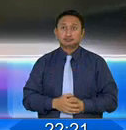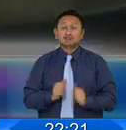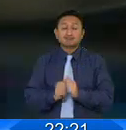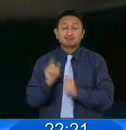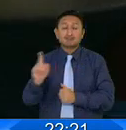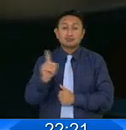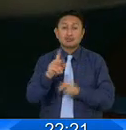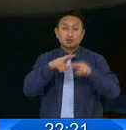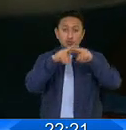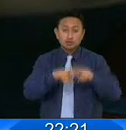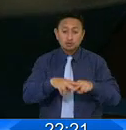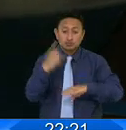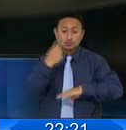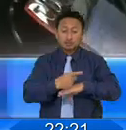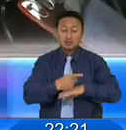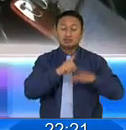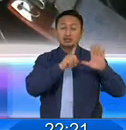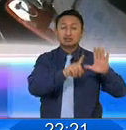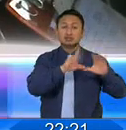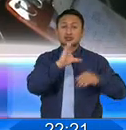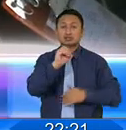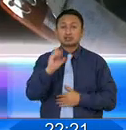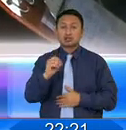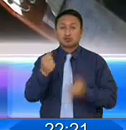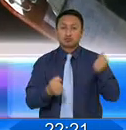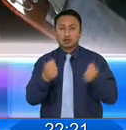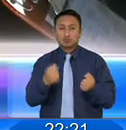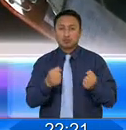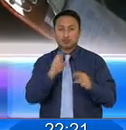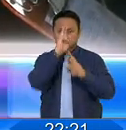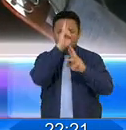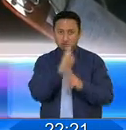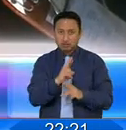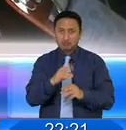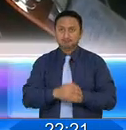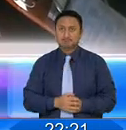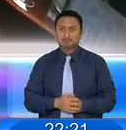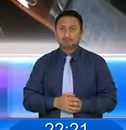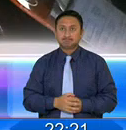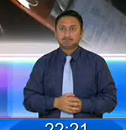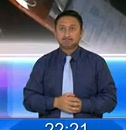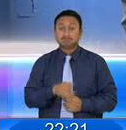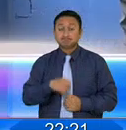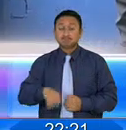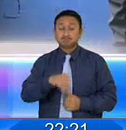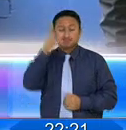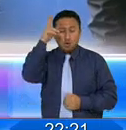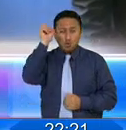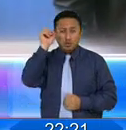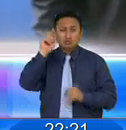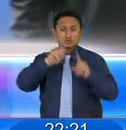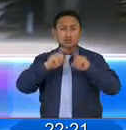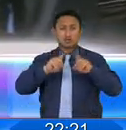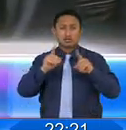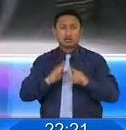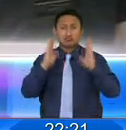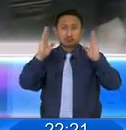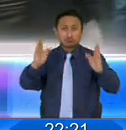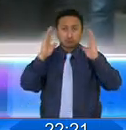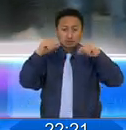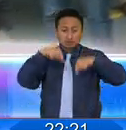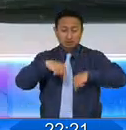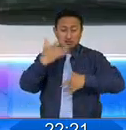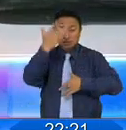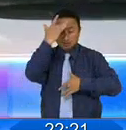de revisión por día acuden 600 vehículos para cumplir con este trámite. Son varios los criterios ciudadanos sobre la atención que por la pandemia